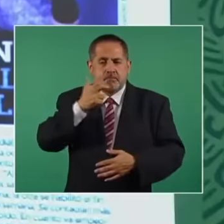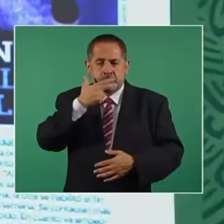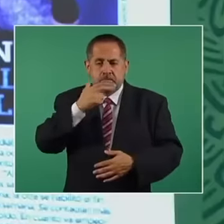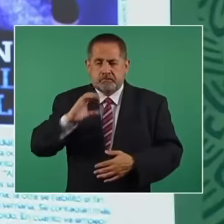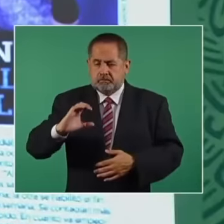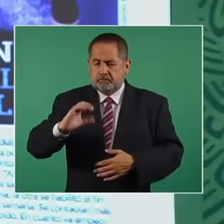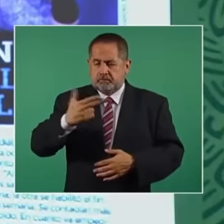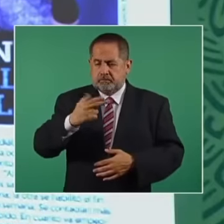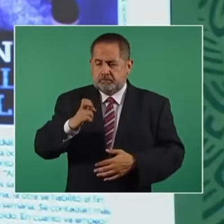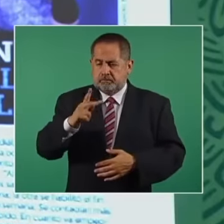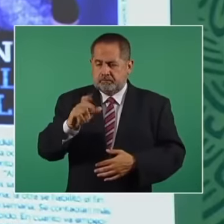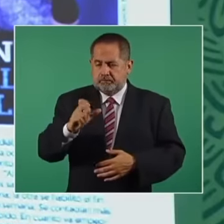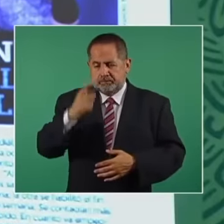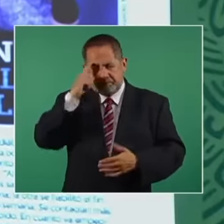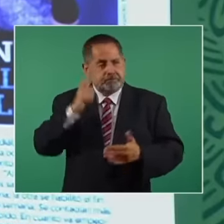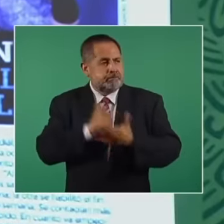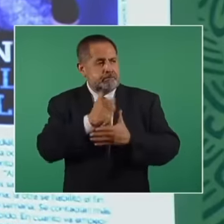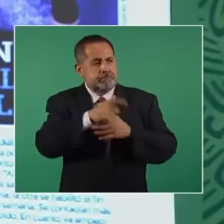que es turístico.